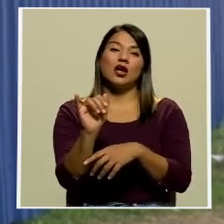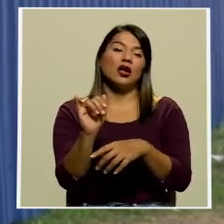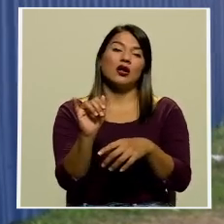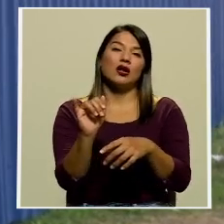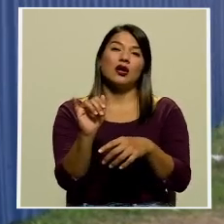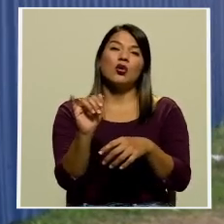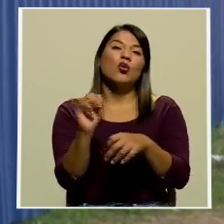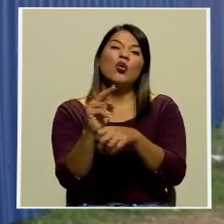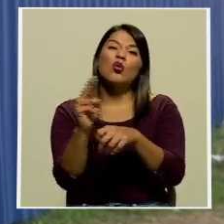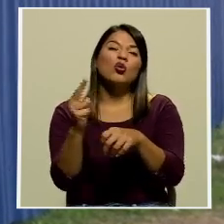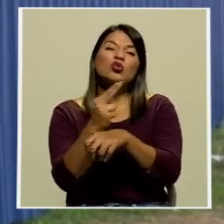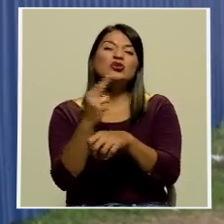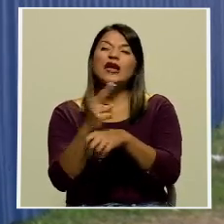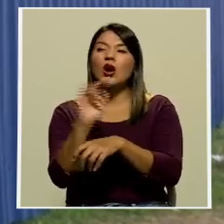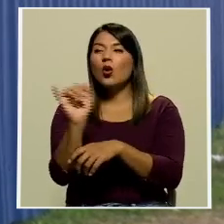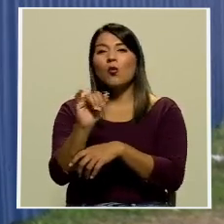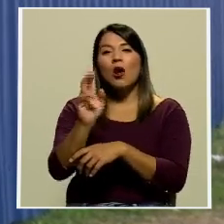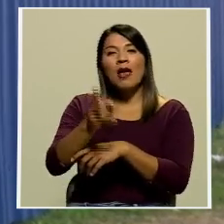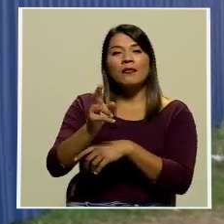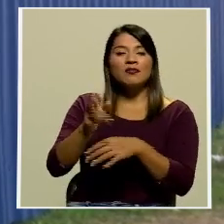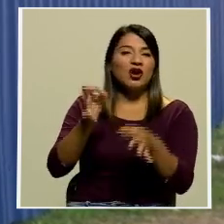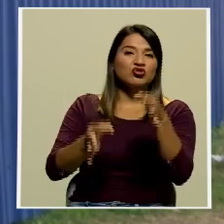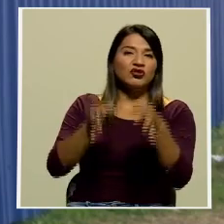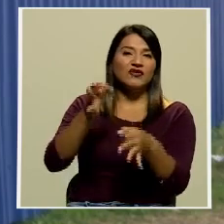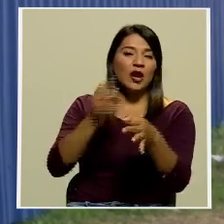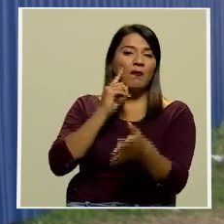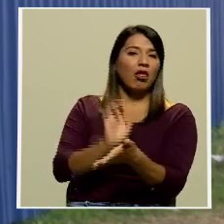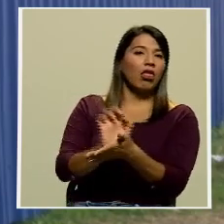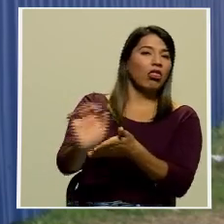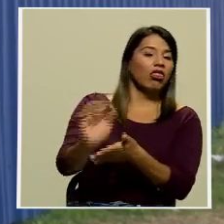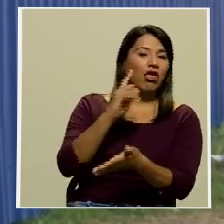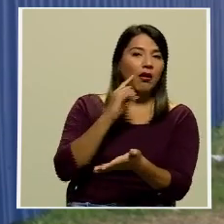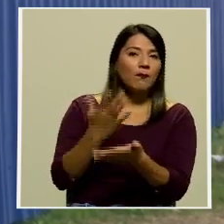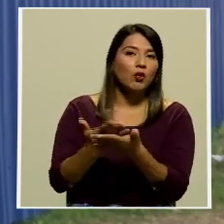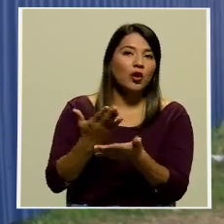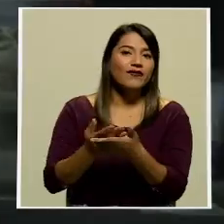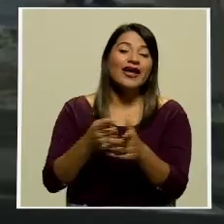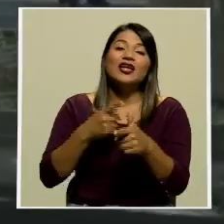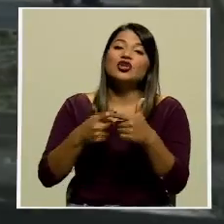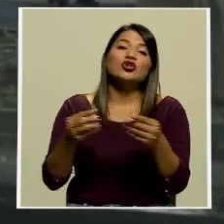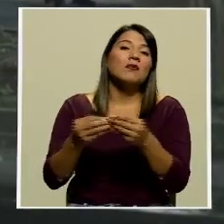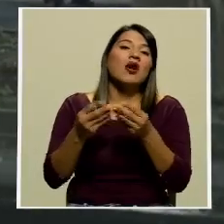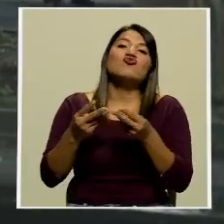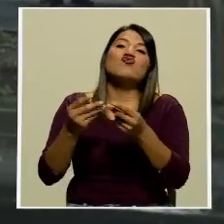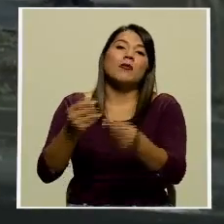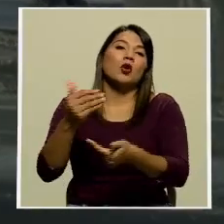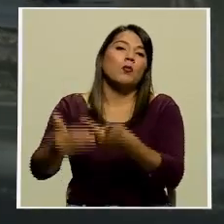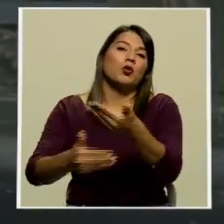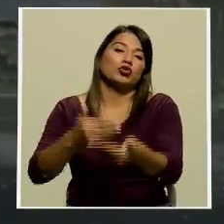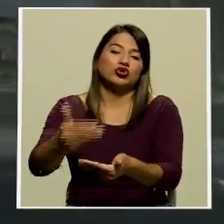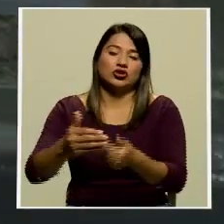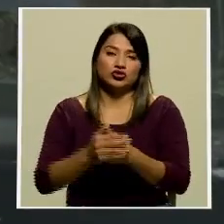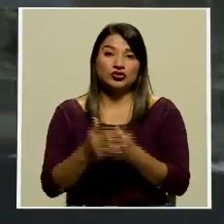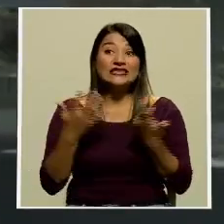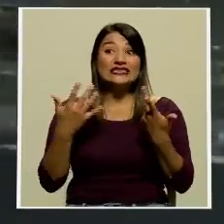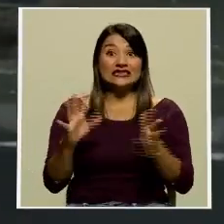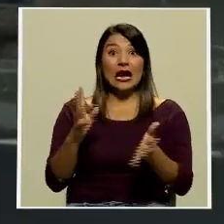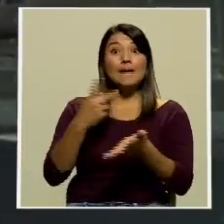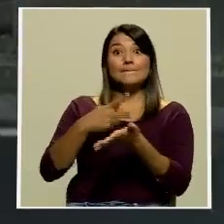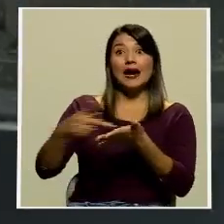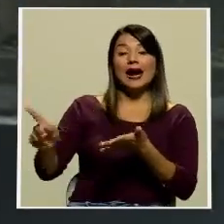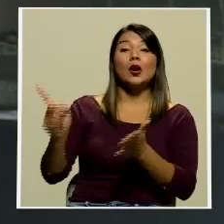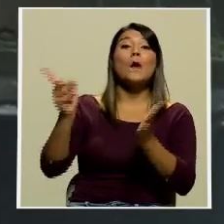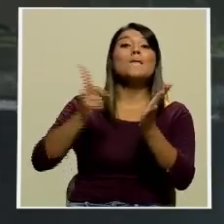Y entonces eso elimina la recepción de prueba y agiliza el dictado del fallo. En total se han cancelado más de